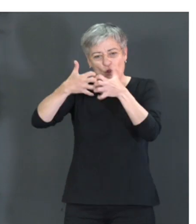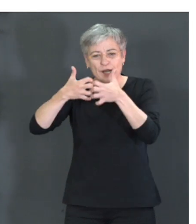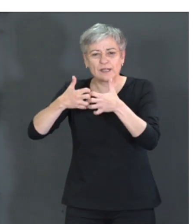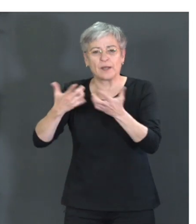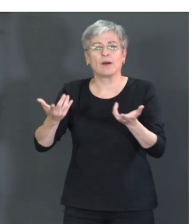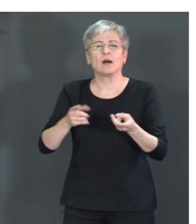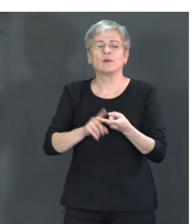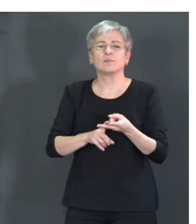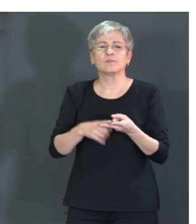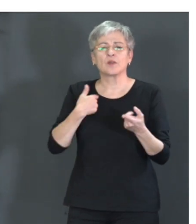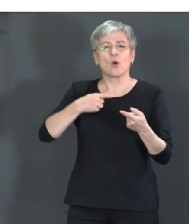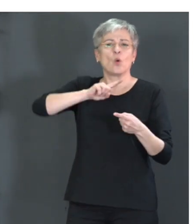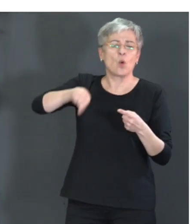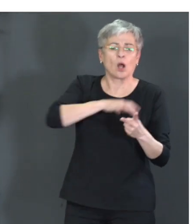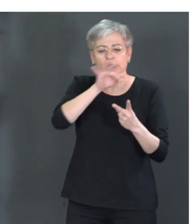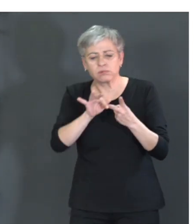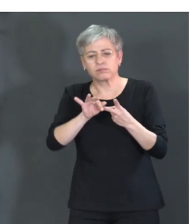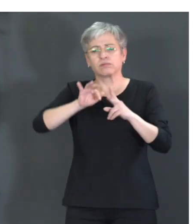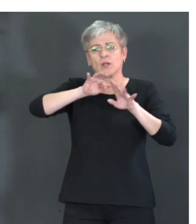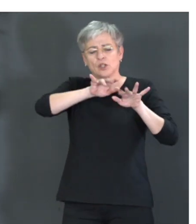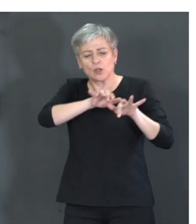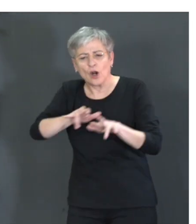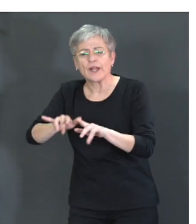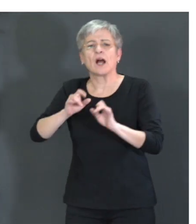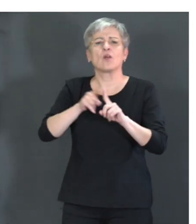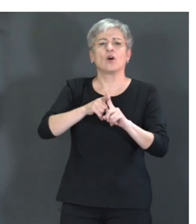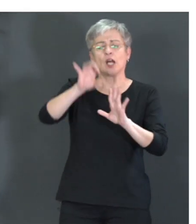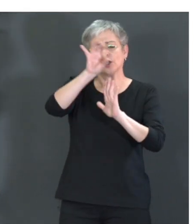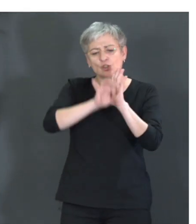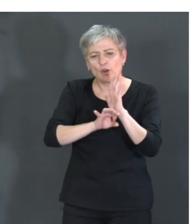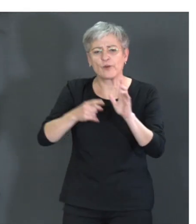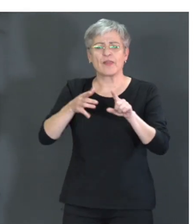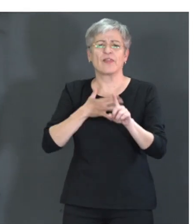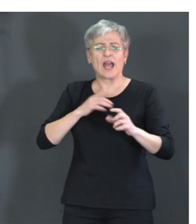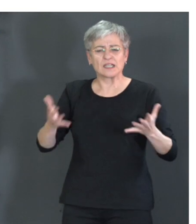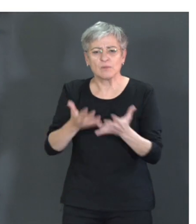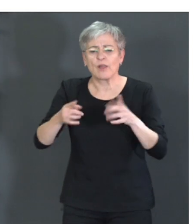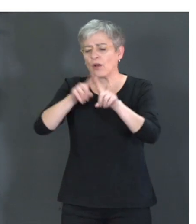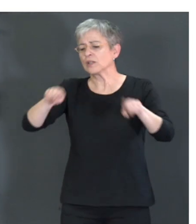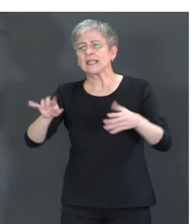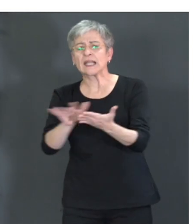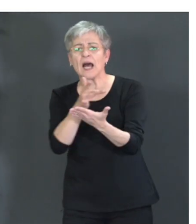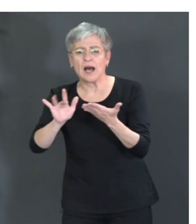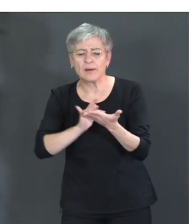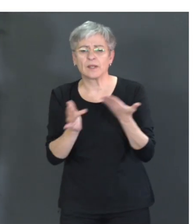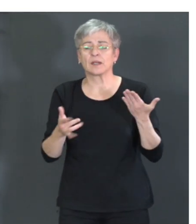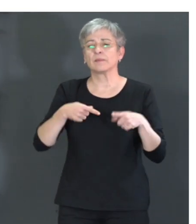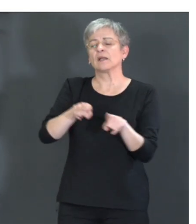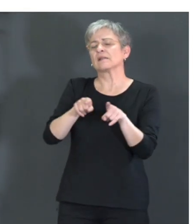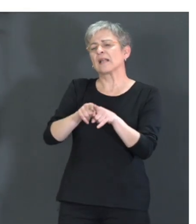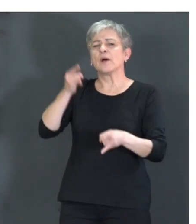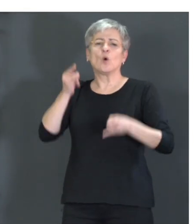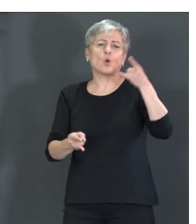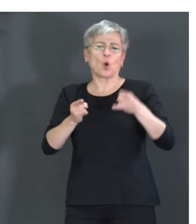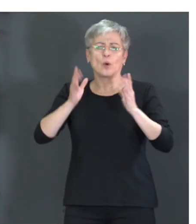tema de ordenadores, software de estimulación, tablets, hemos trabajado mucho, y también sobre todo en